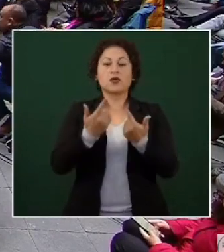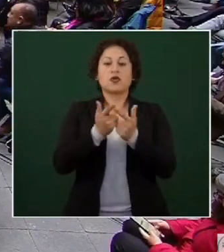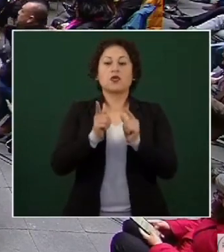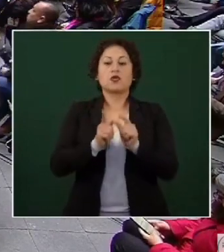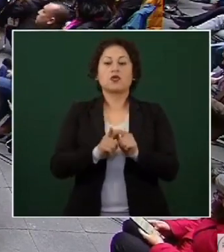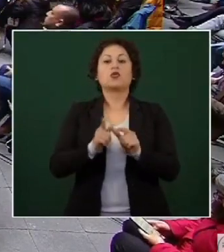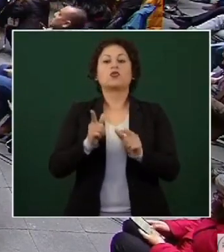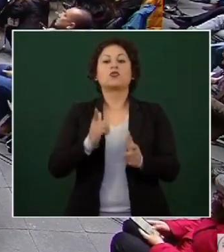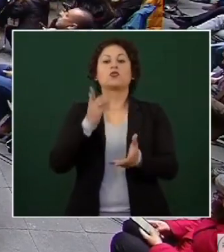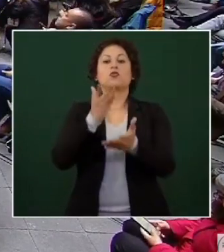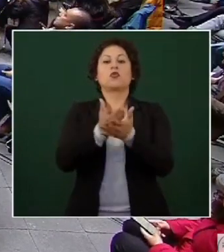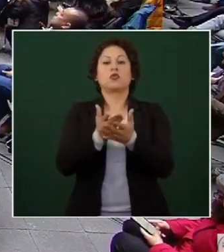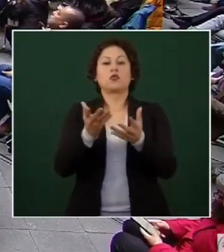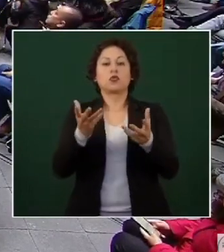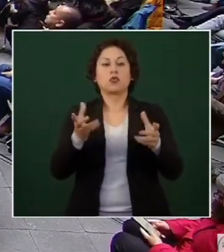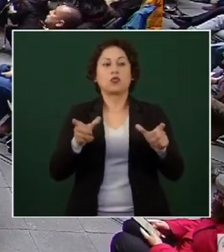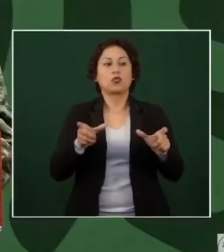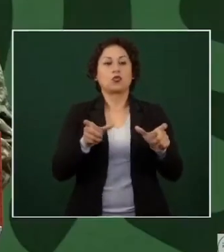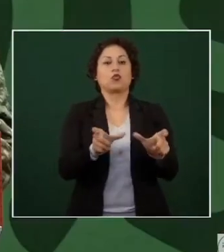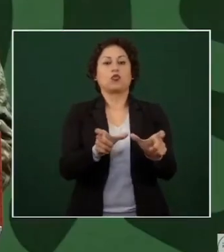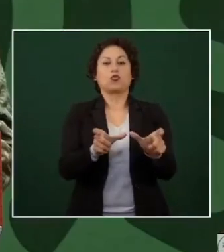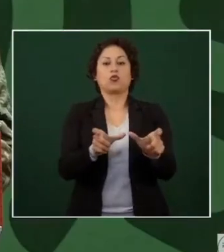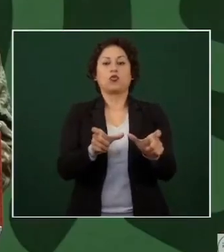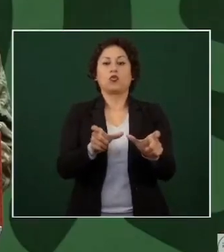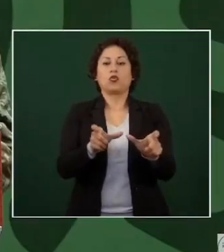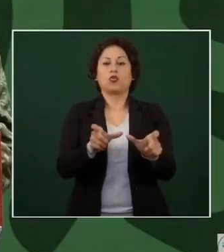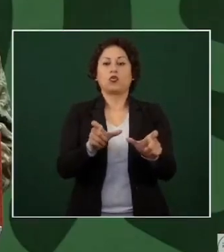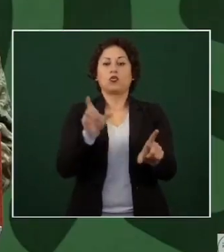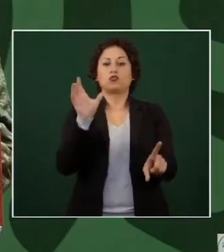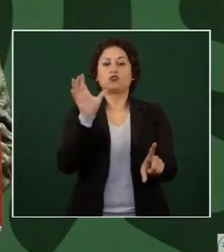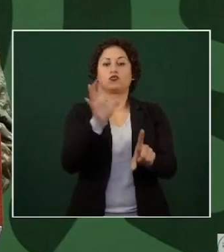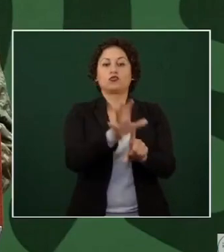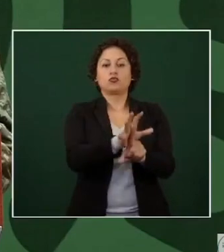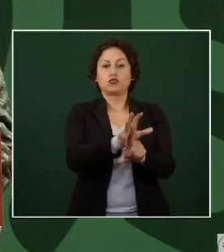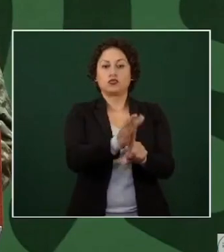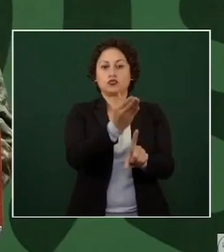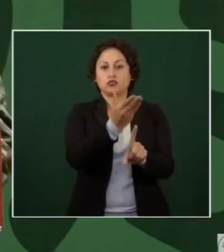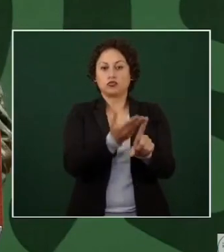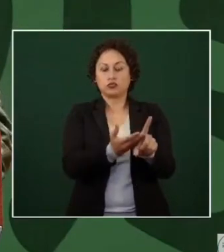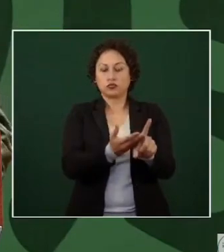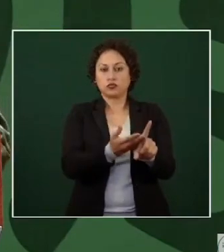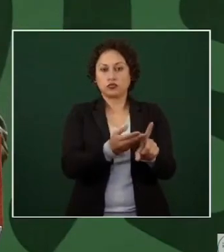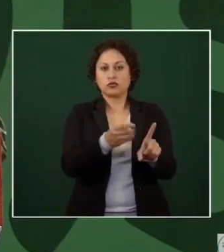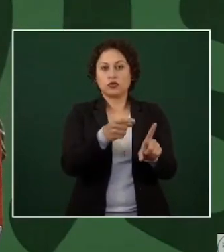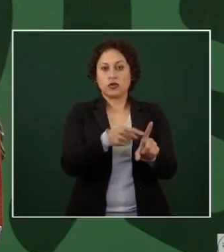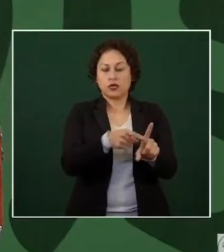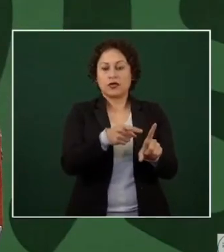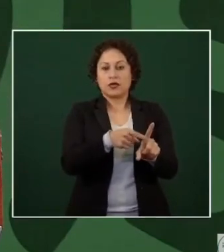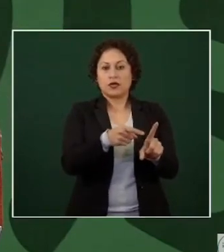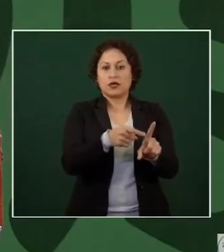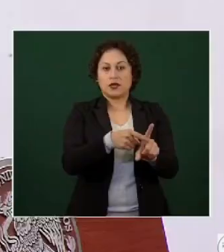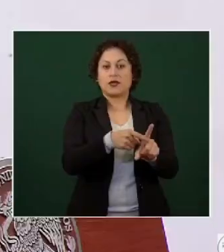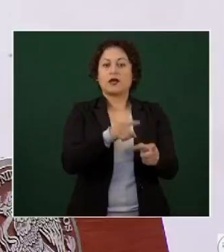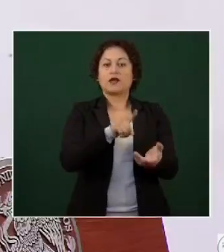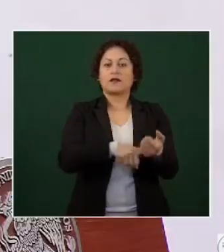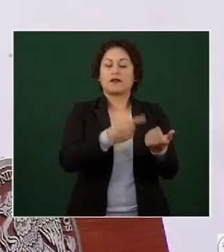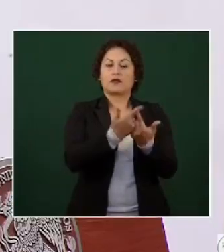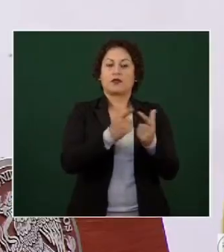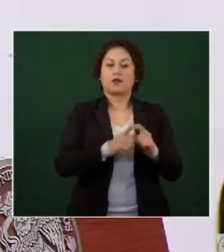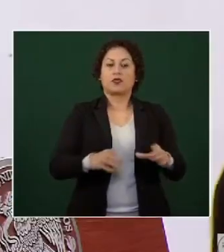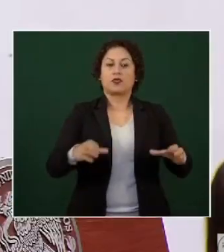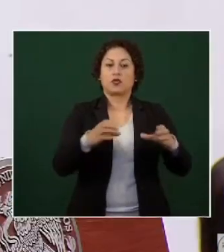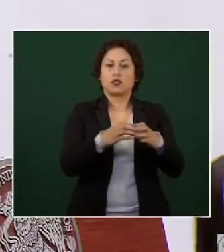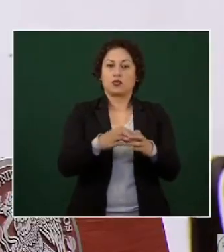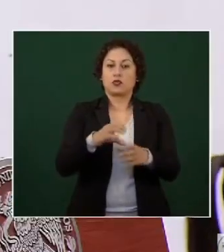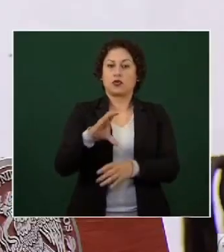para detener a un operador financiero del grupo delictivo de los Cabrera